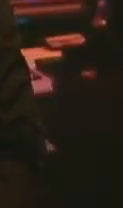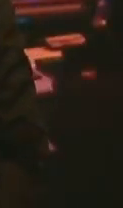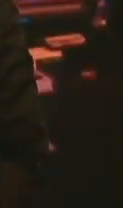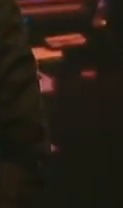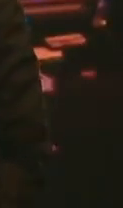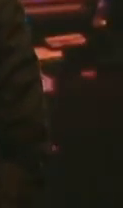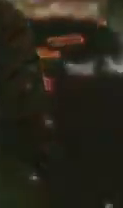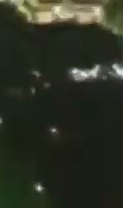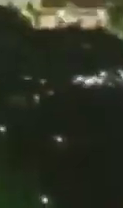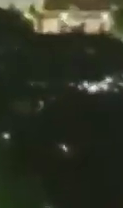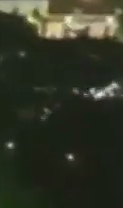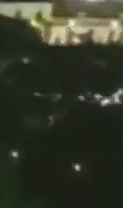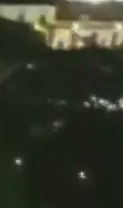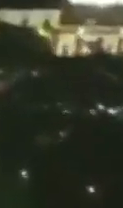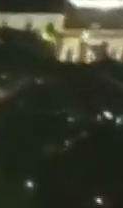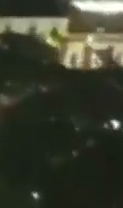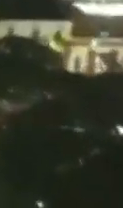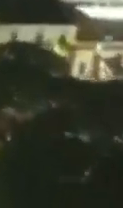hora.